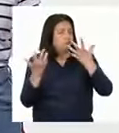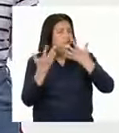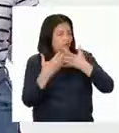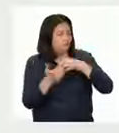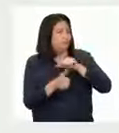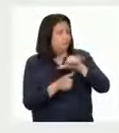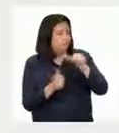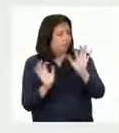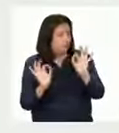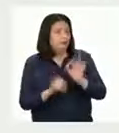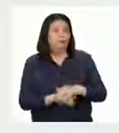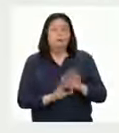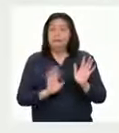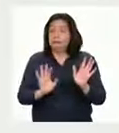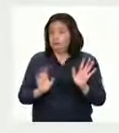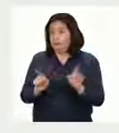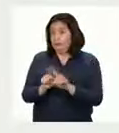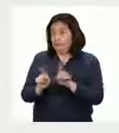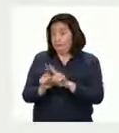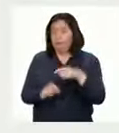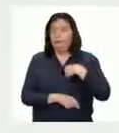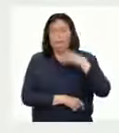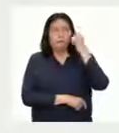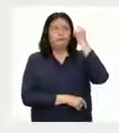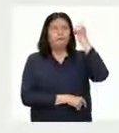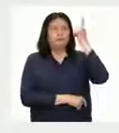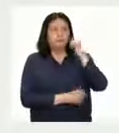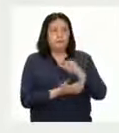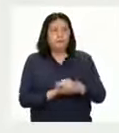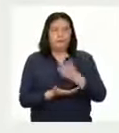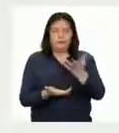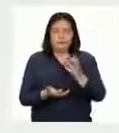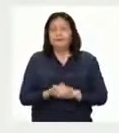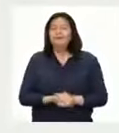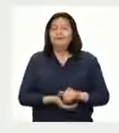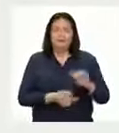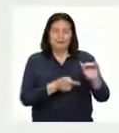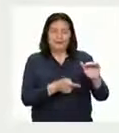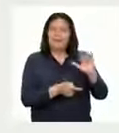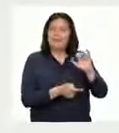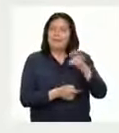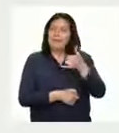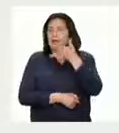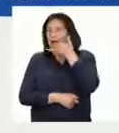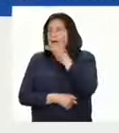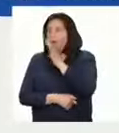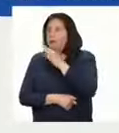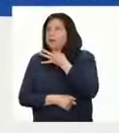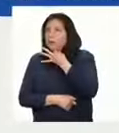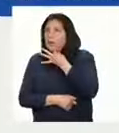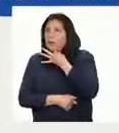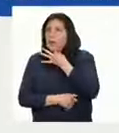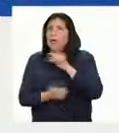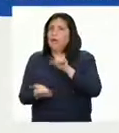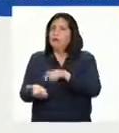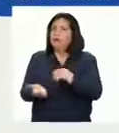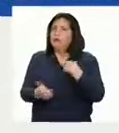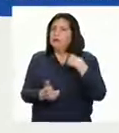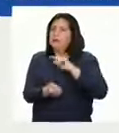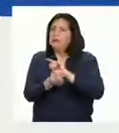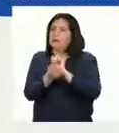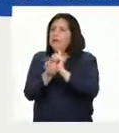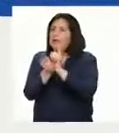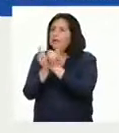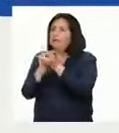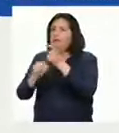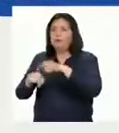armoniosamente. Además, comprendimos, por la conversación que Camila tuvo con su abuelo, que las costumbres cambian en el tiempo, de